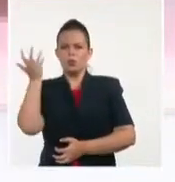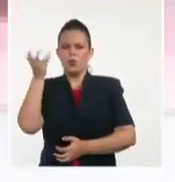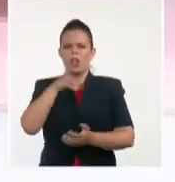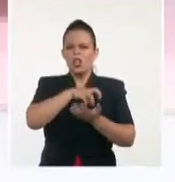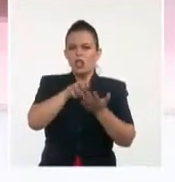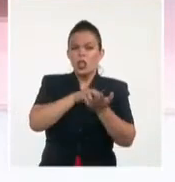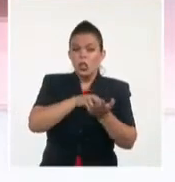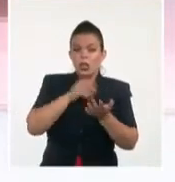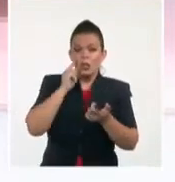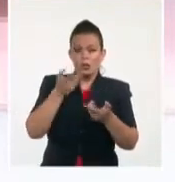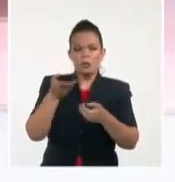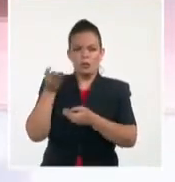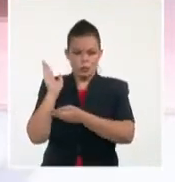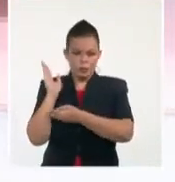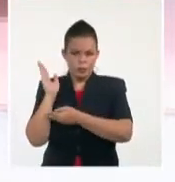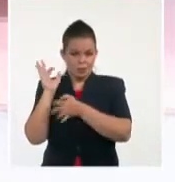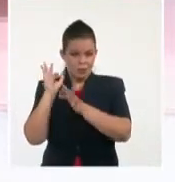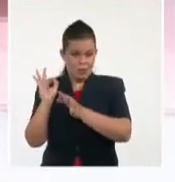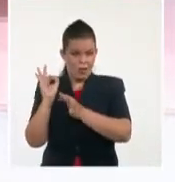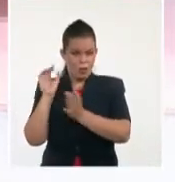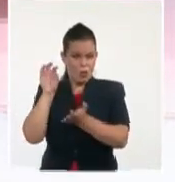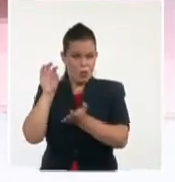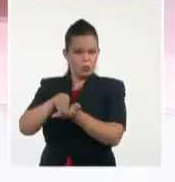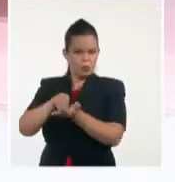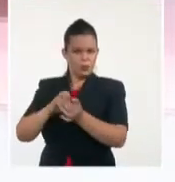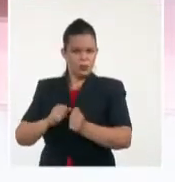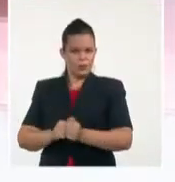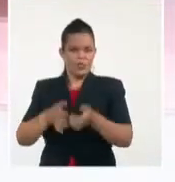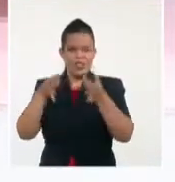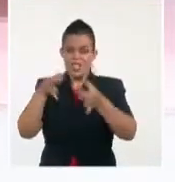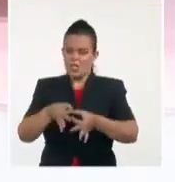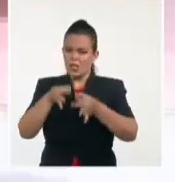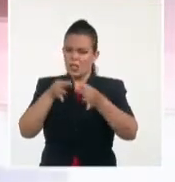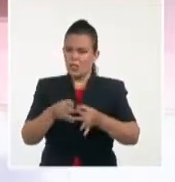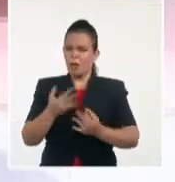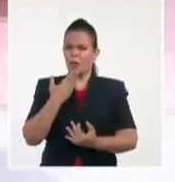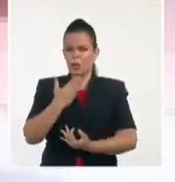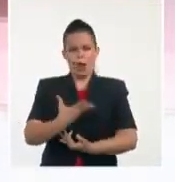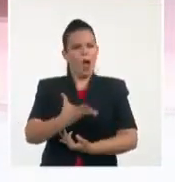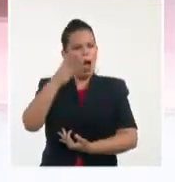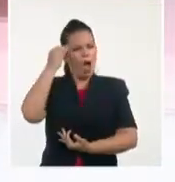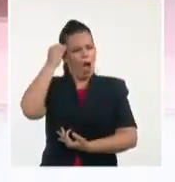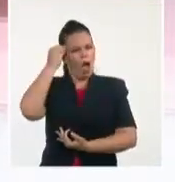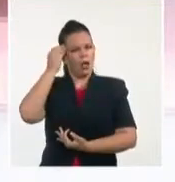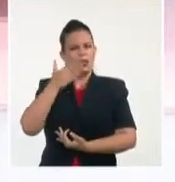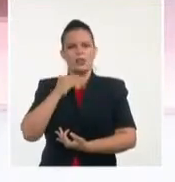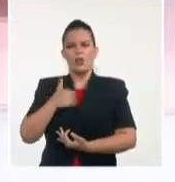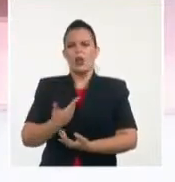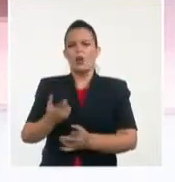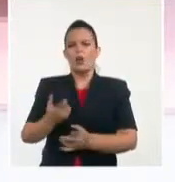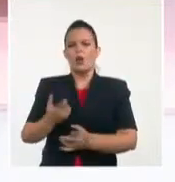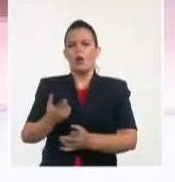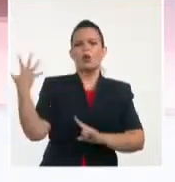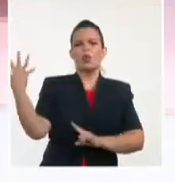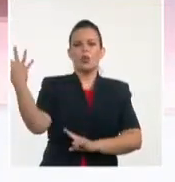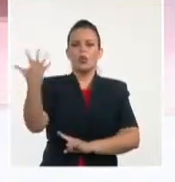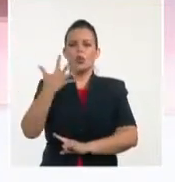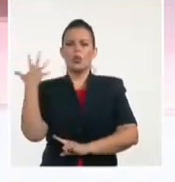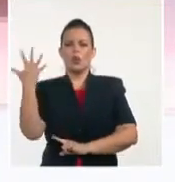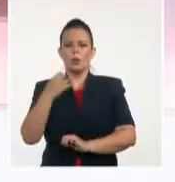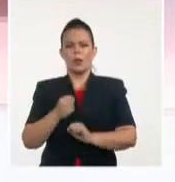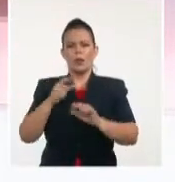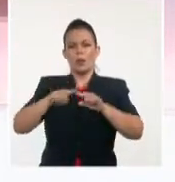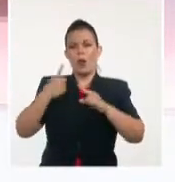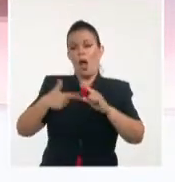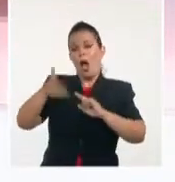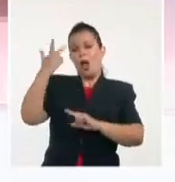Uno aprende de estas tormentas tropicales. Antes decíamos, no, si viene a tanto, kilómetros por hora no